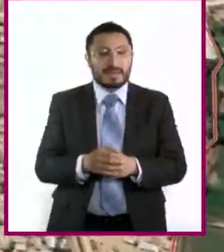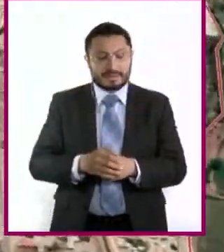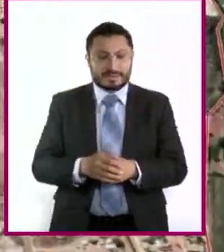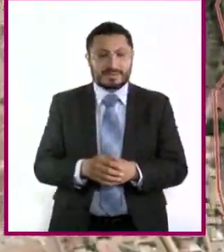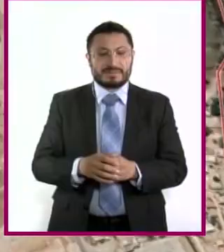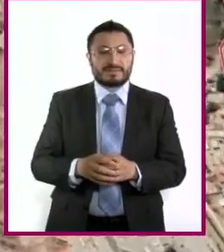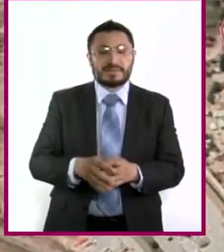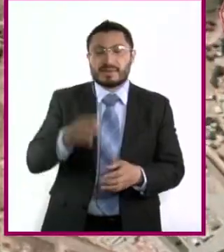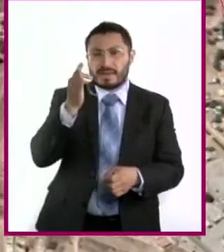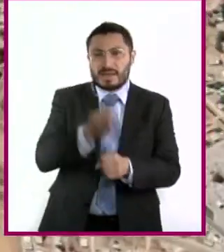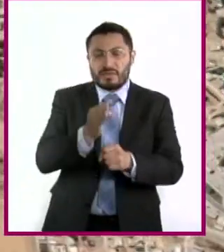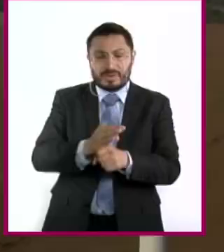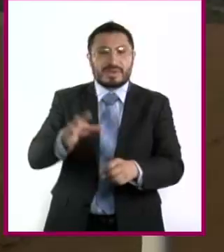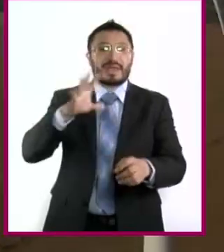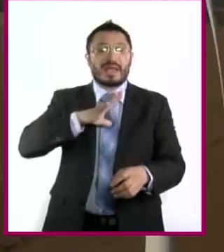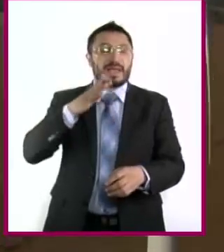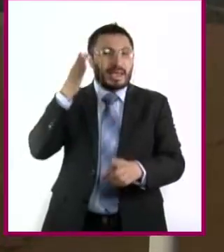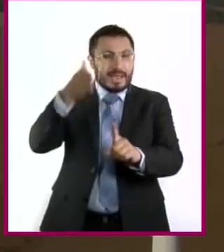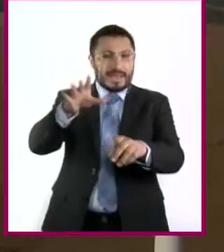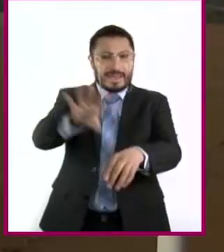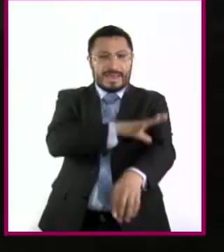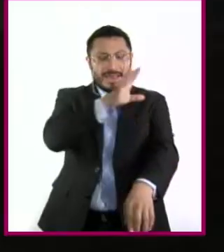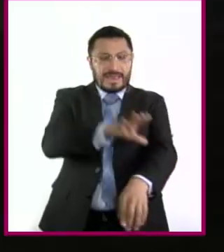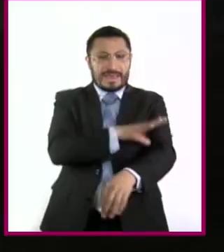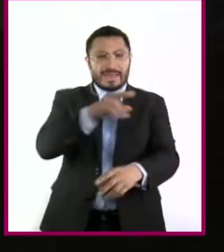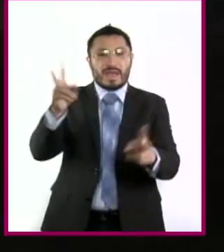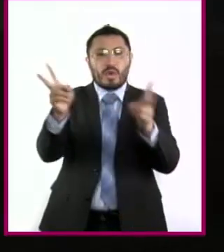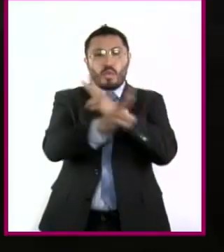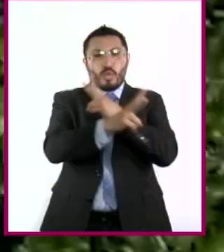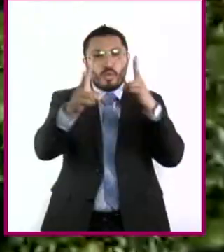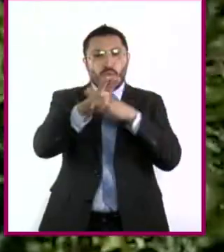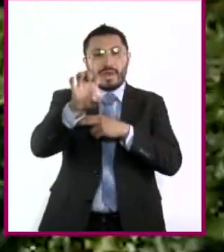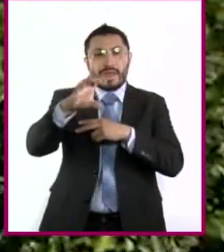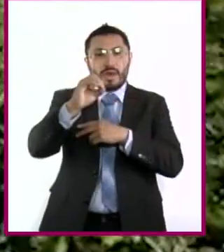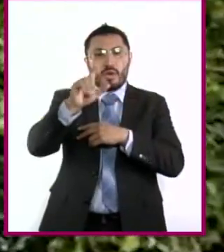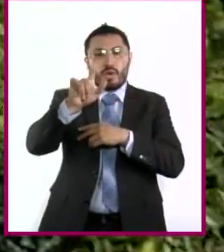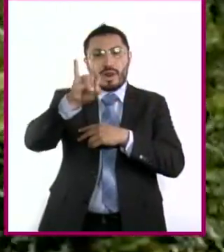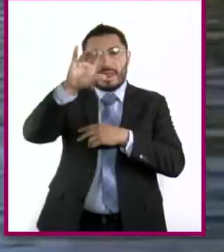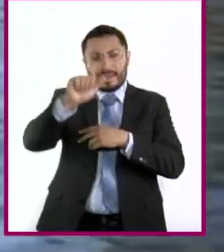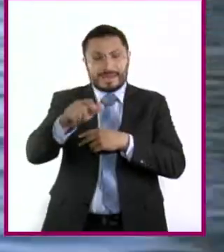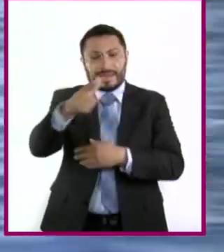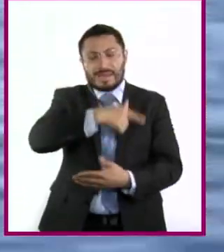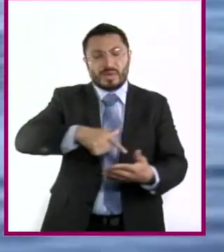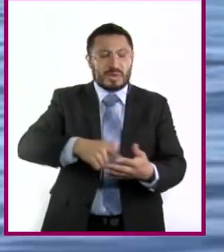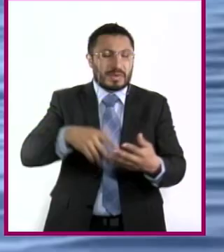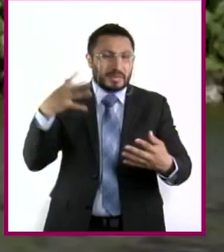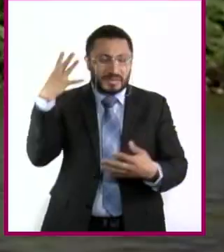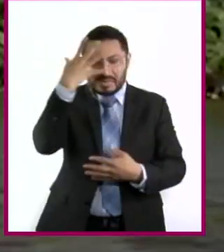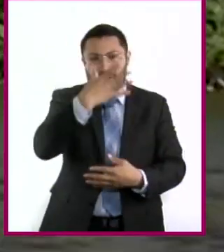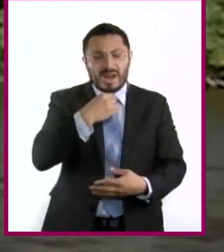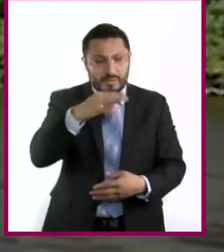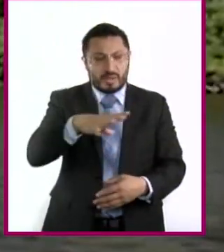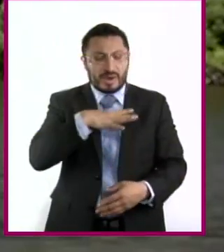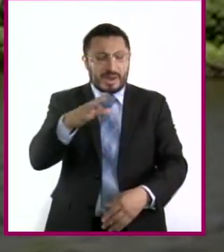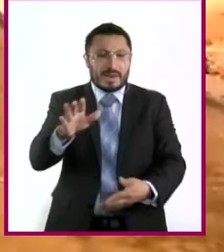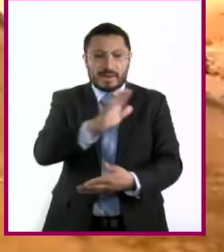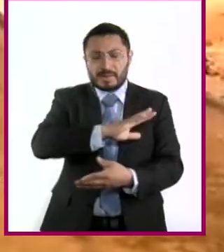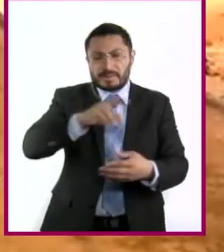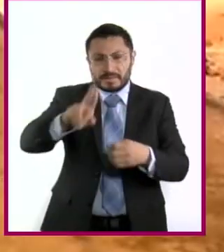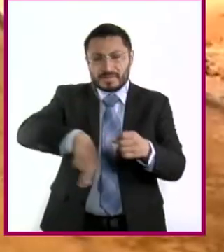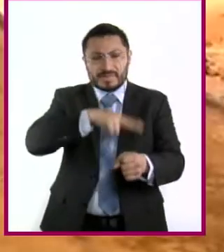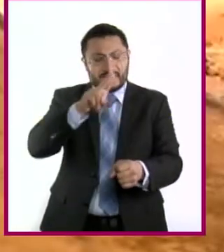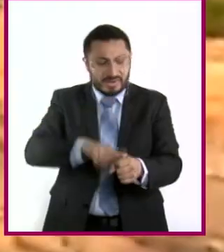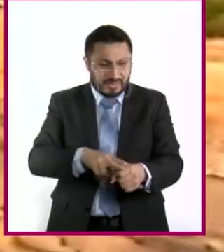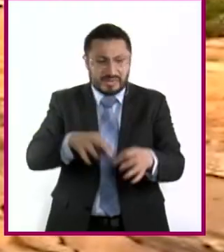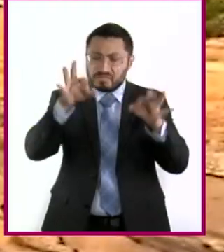eólica. Es un pueblo precioso, en la región del Istmo de Tehuantepec, súper llena de bondades naturales, pero es un pueblo